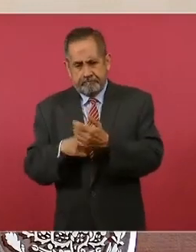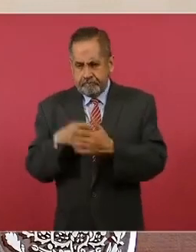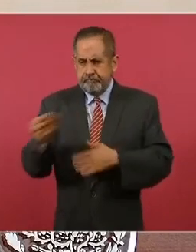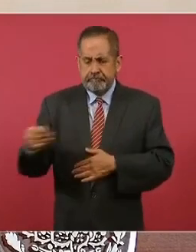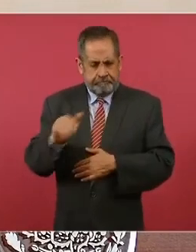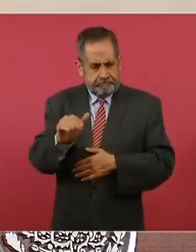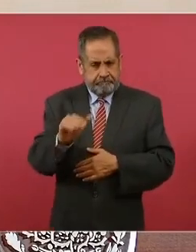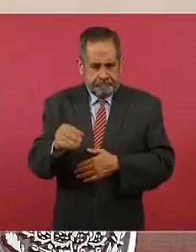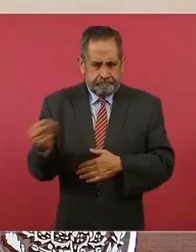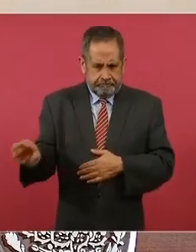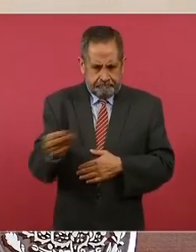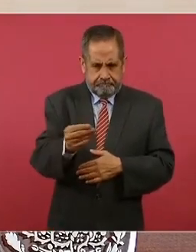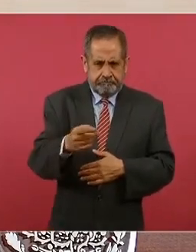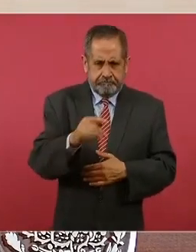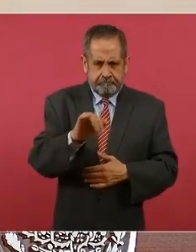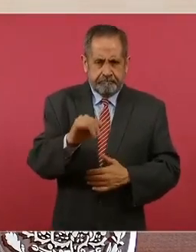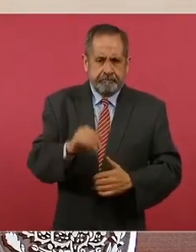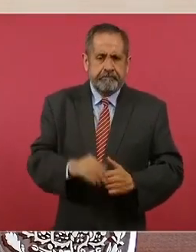para que